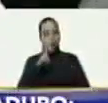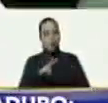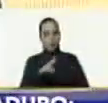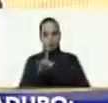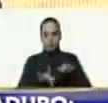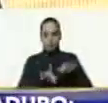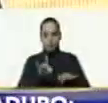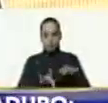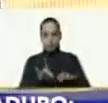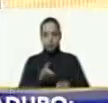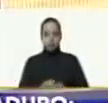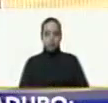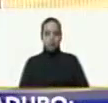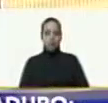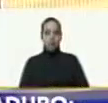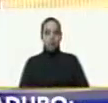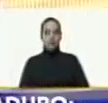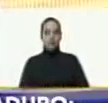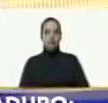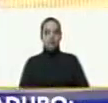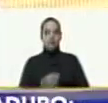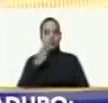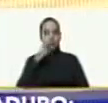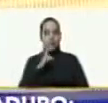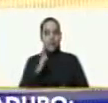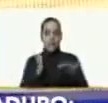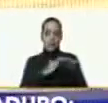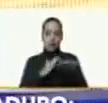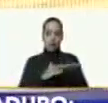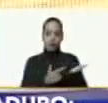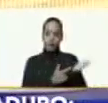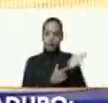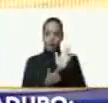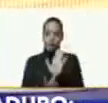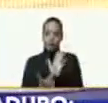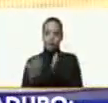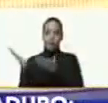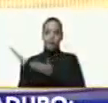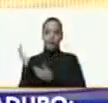sociales. Un libro, aquí está.